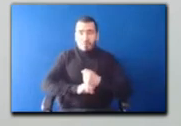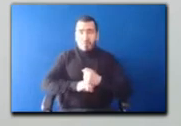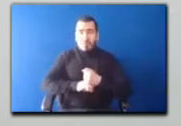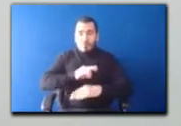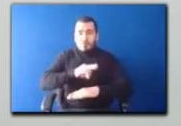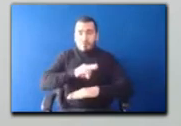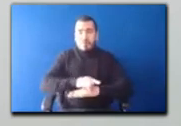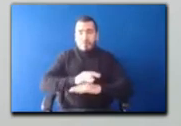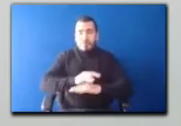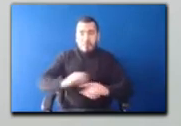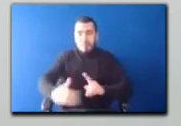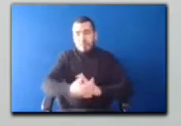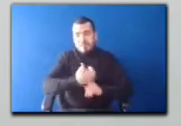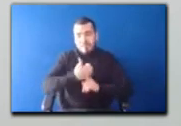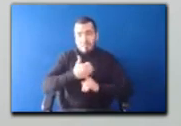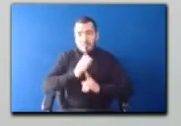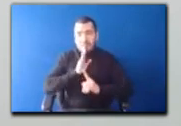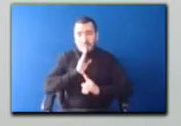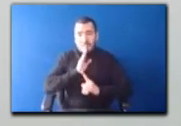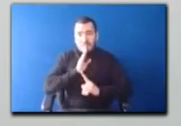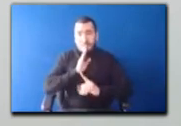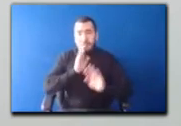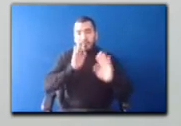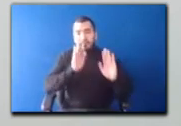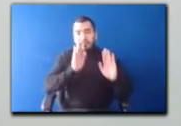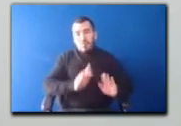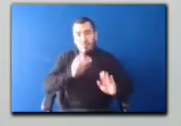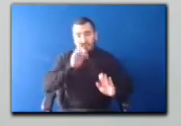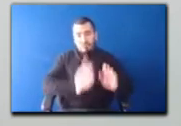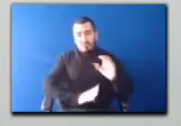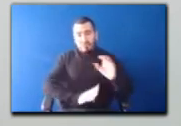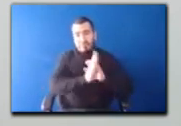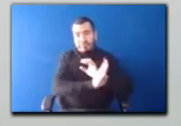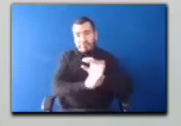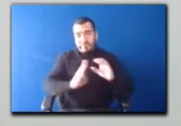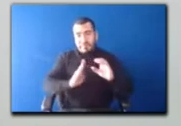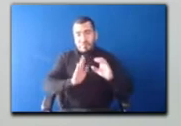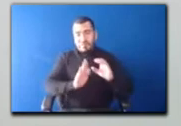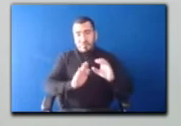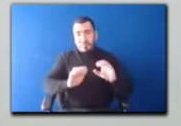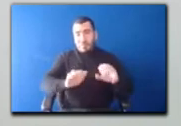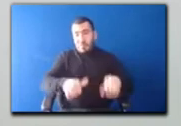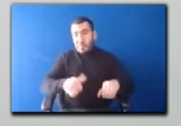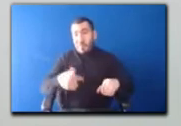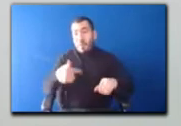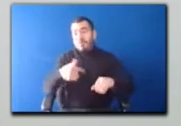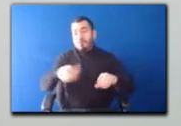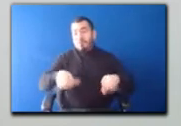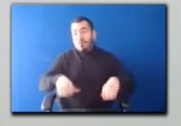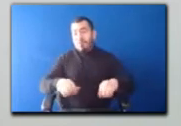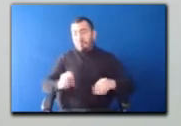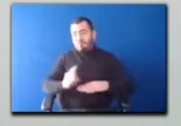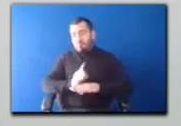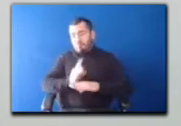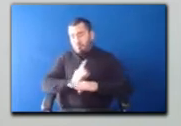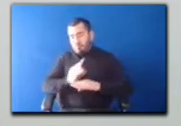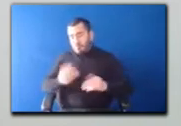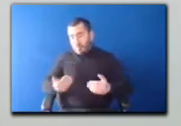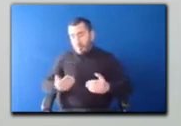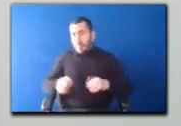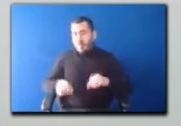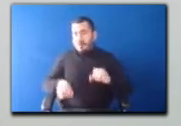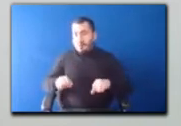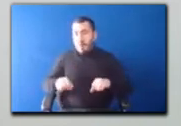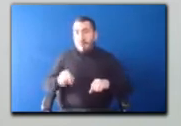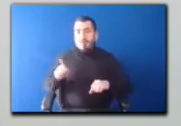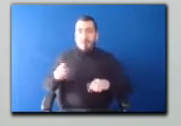criptoactivo. Tercero, dado su pseudoanonimato, puede ser potencialmente utilizado con mayor propensión a